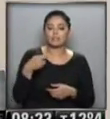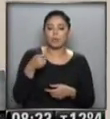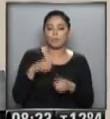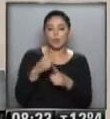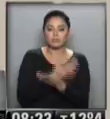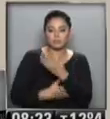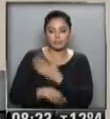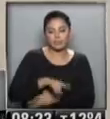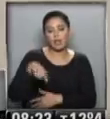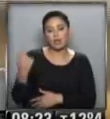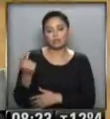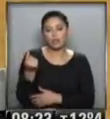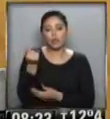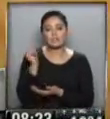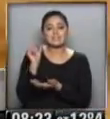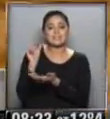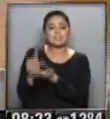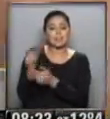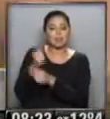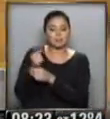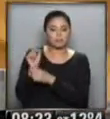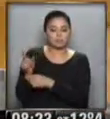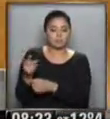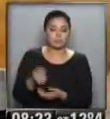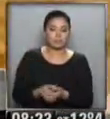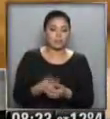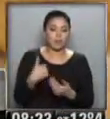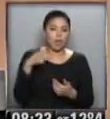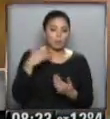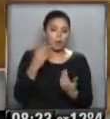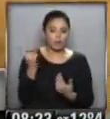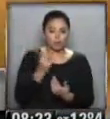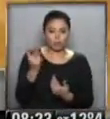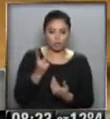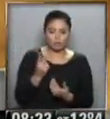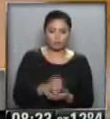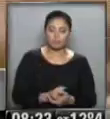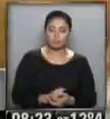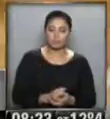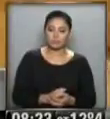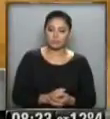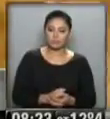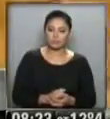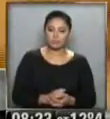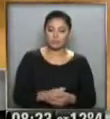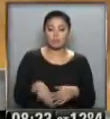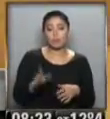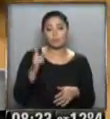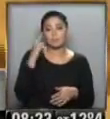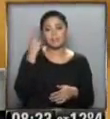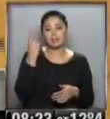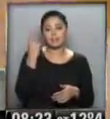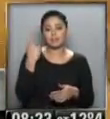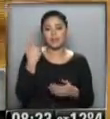el salario que podían llegar a cobrar en el taller protegido que ahora pueden mantenerlo con lo cual creemos que